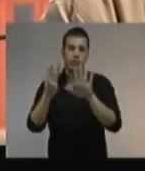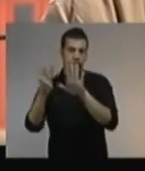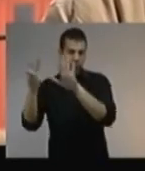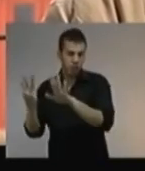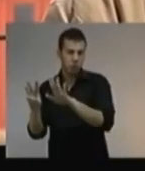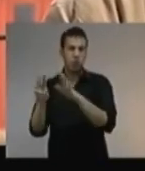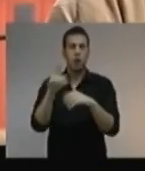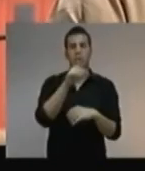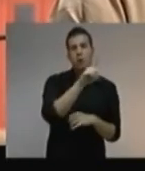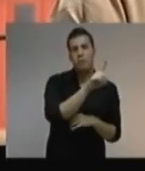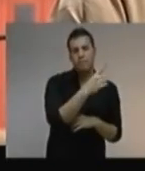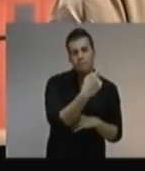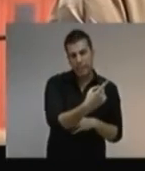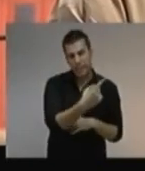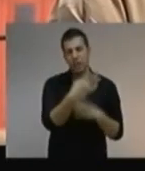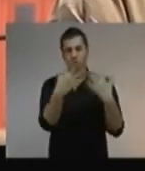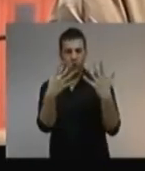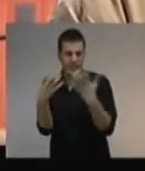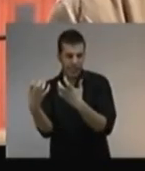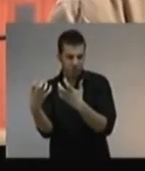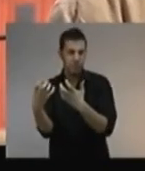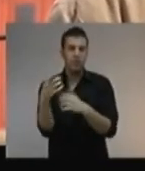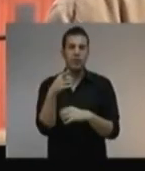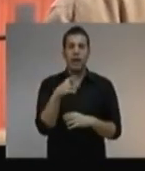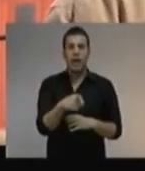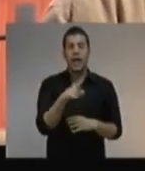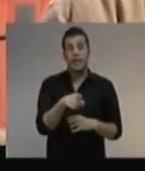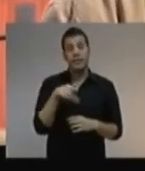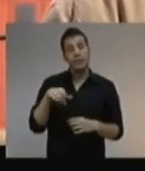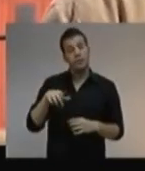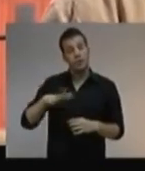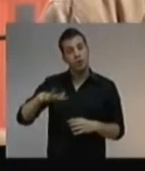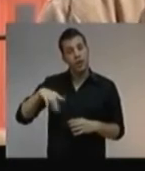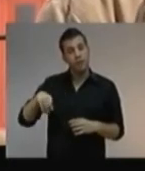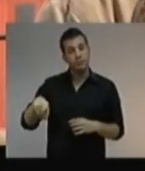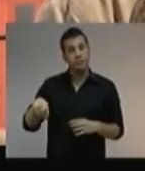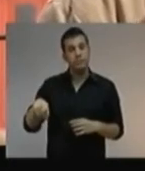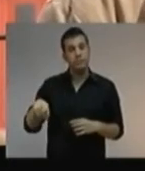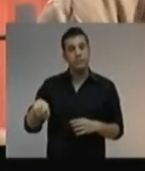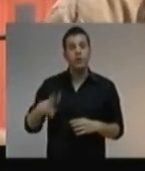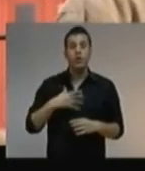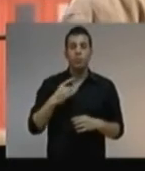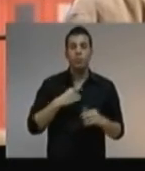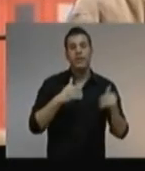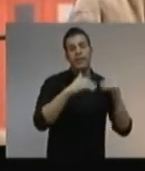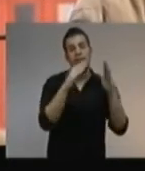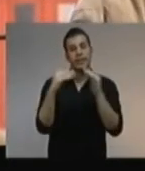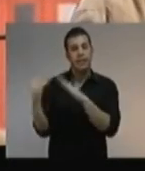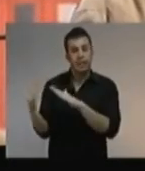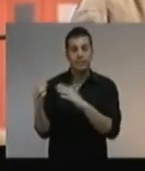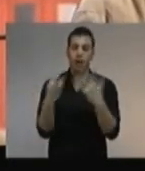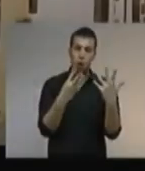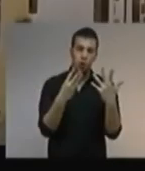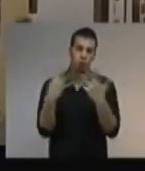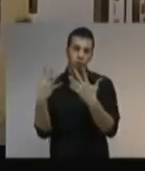1888, 1900, habría en Agüime acaso 8 o 9 casas de 2 pisos.